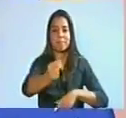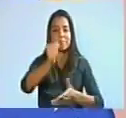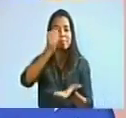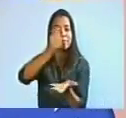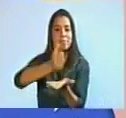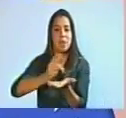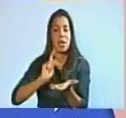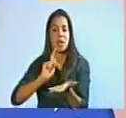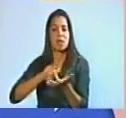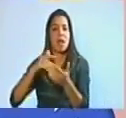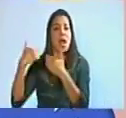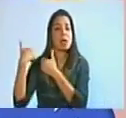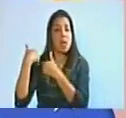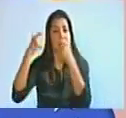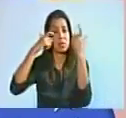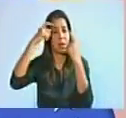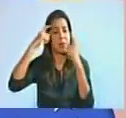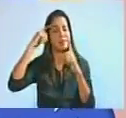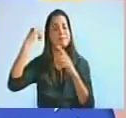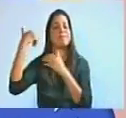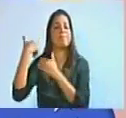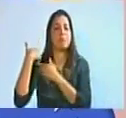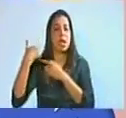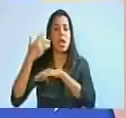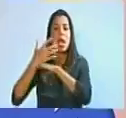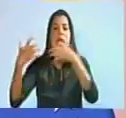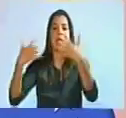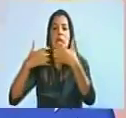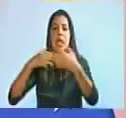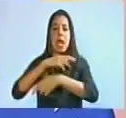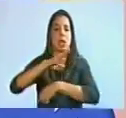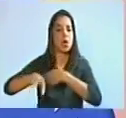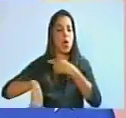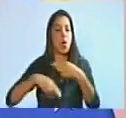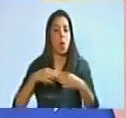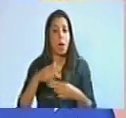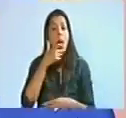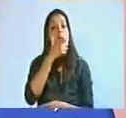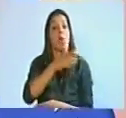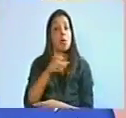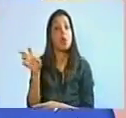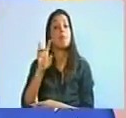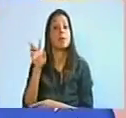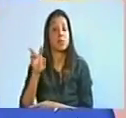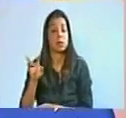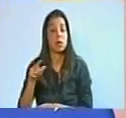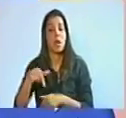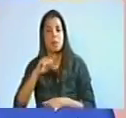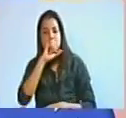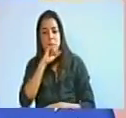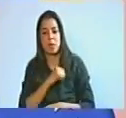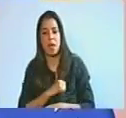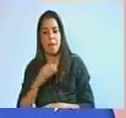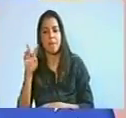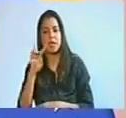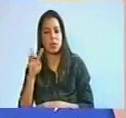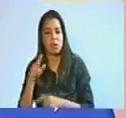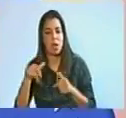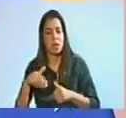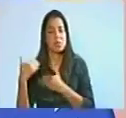Venezuela. Y eso más allá de los chavistas, es una responsabilidad de todos los patriotas y todos los venezolanos y de todos los que amen este país.